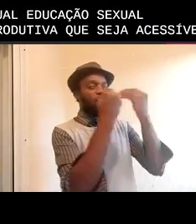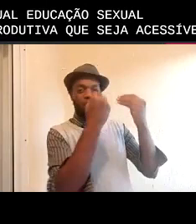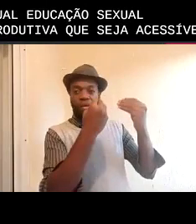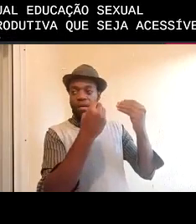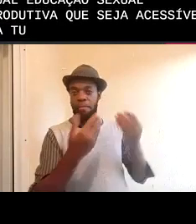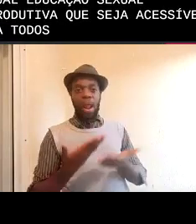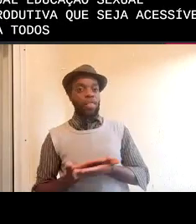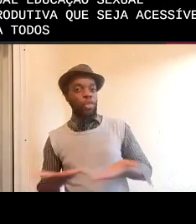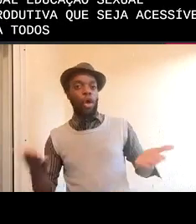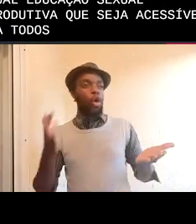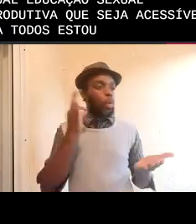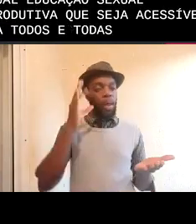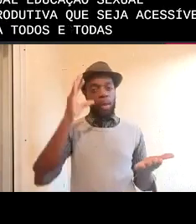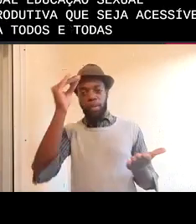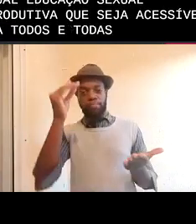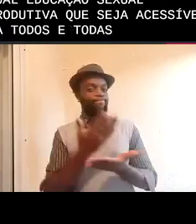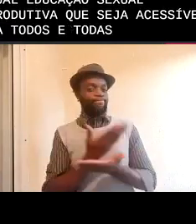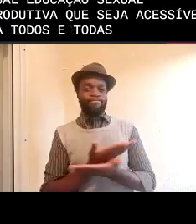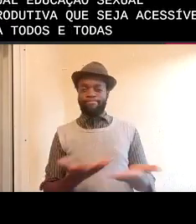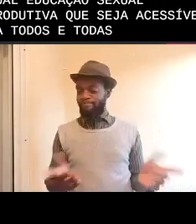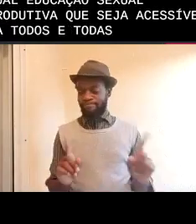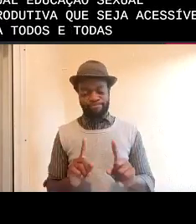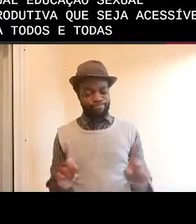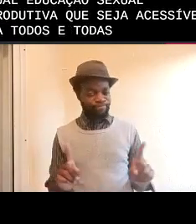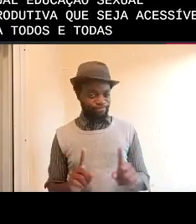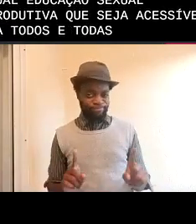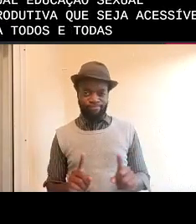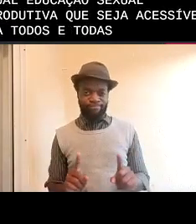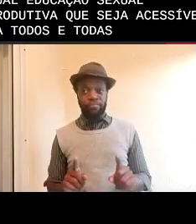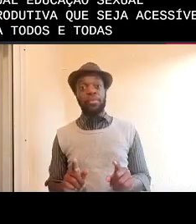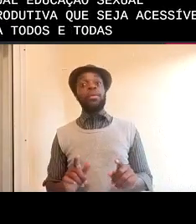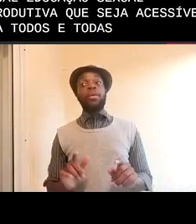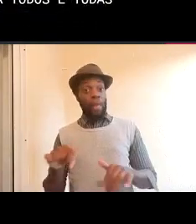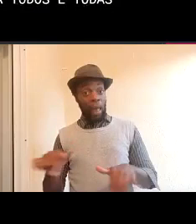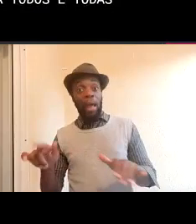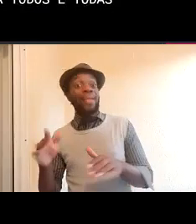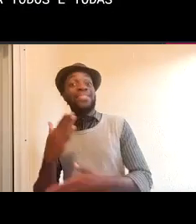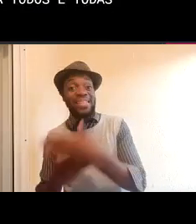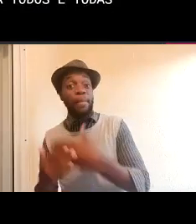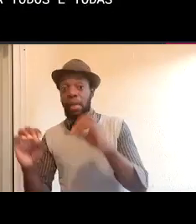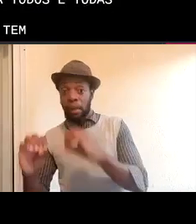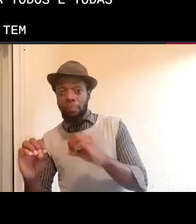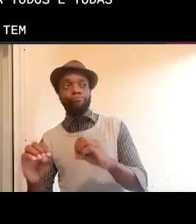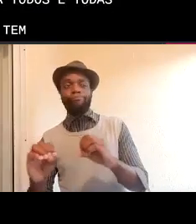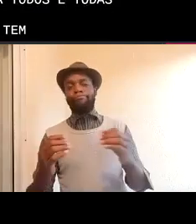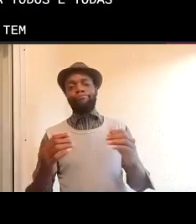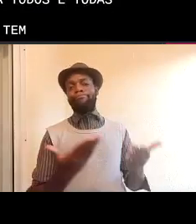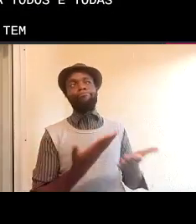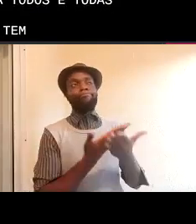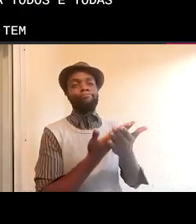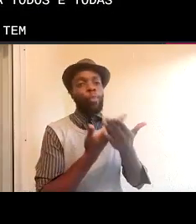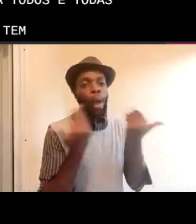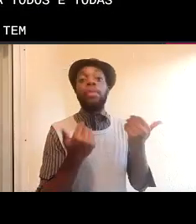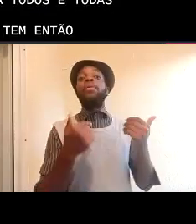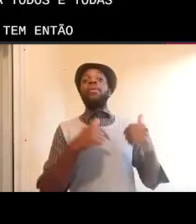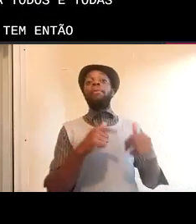todas, y bueno, para las personas con discapacidad pues no las tenemos. Y entonces,